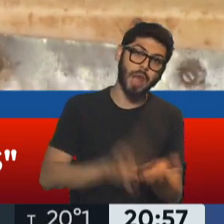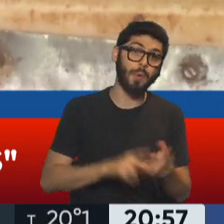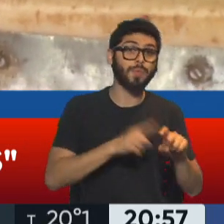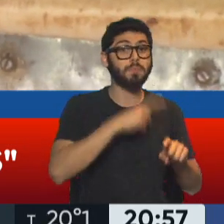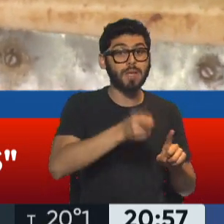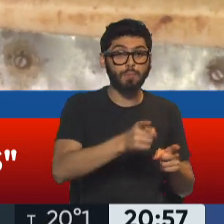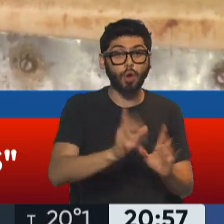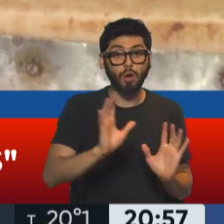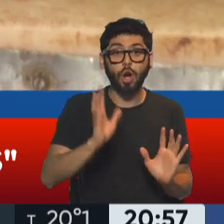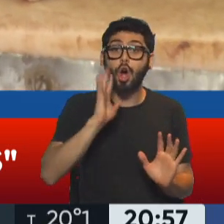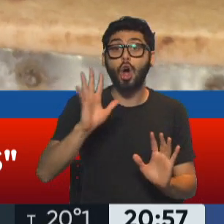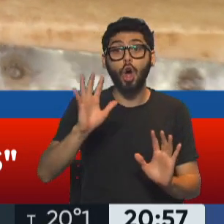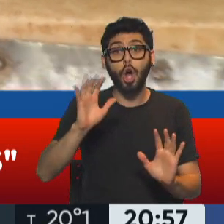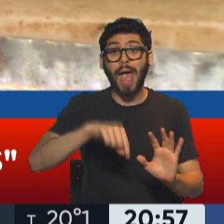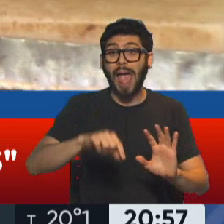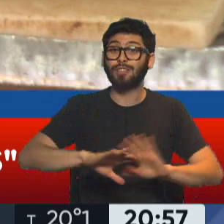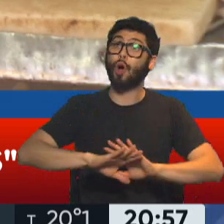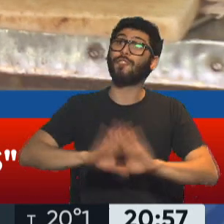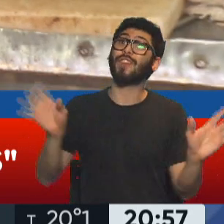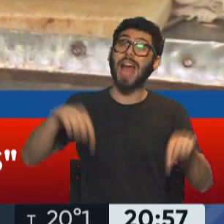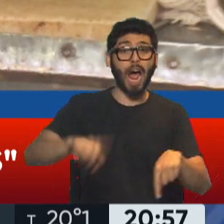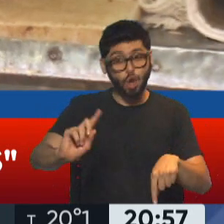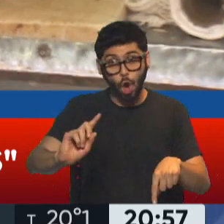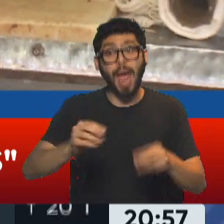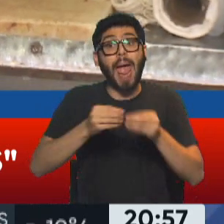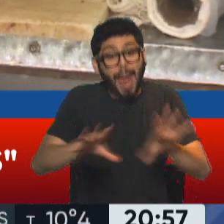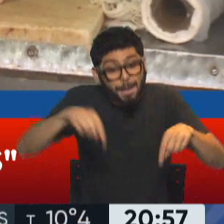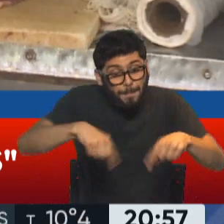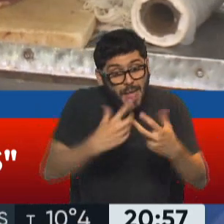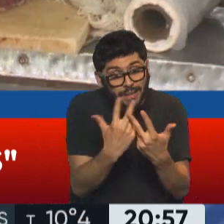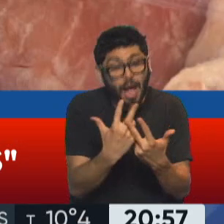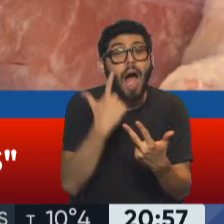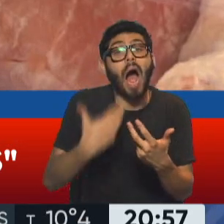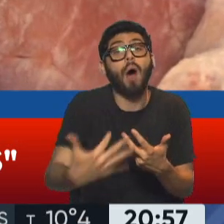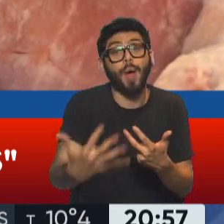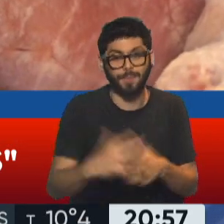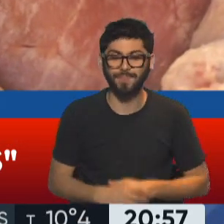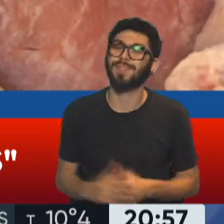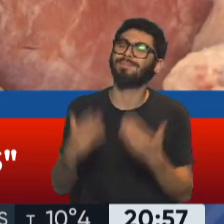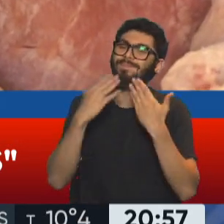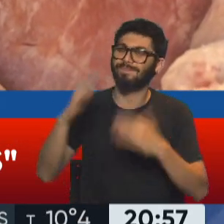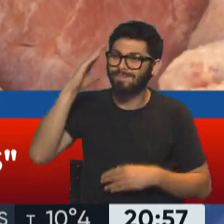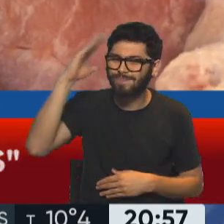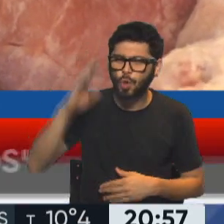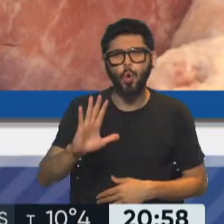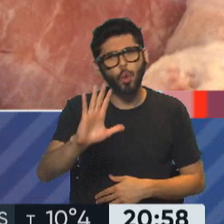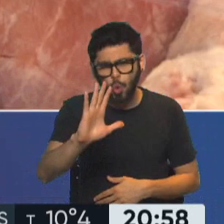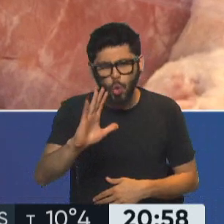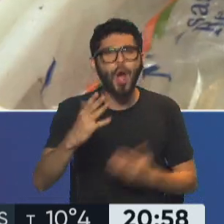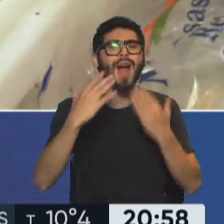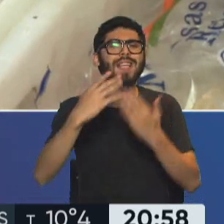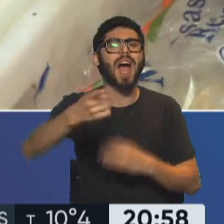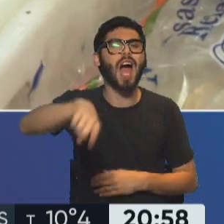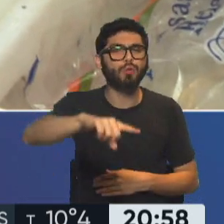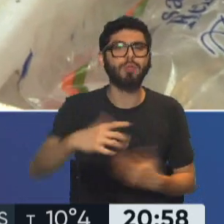acá, Dale. No termina acá. Esto empieza acá, pero no termina. Claro. Pedro, gracias, te saludamos. No, gracias a